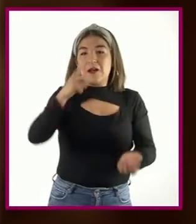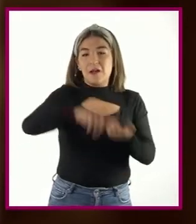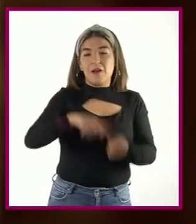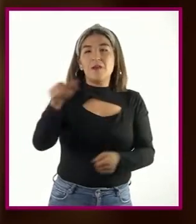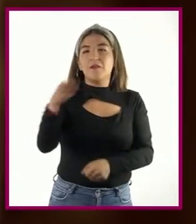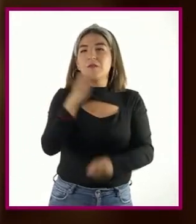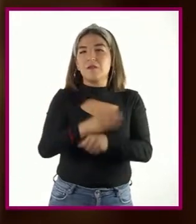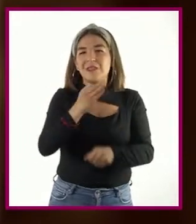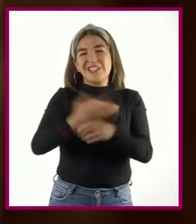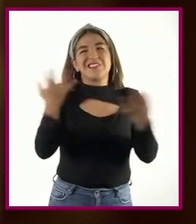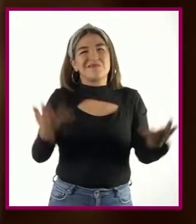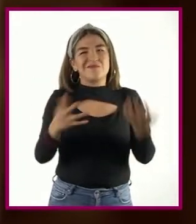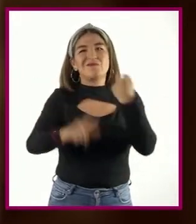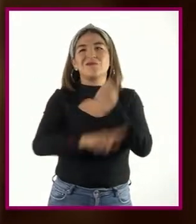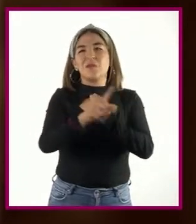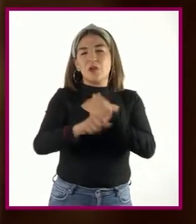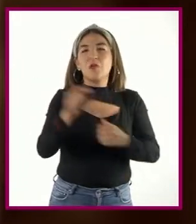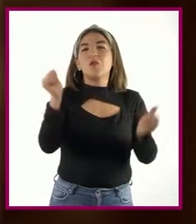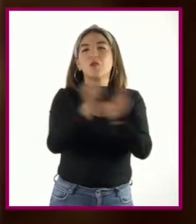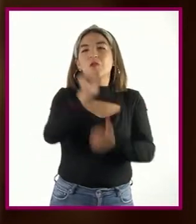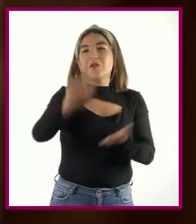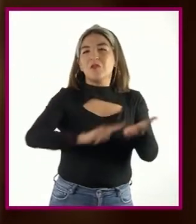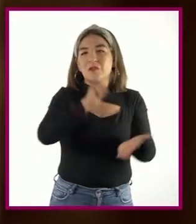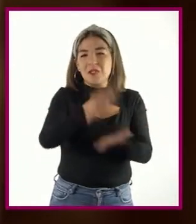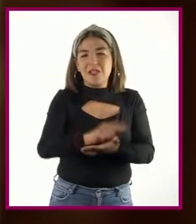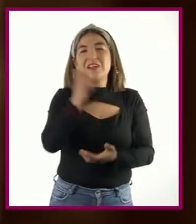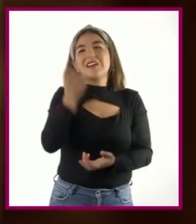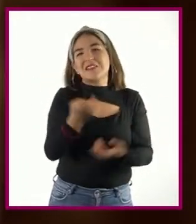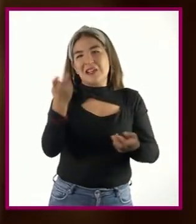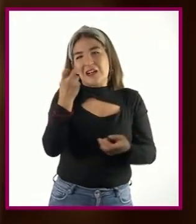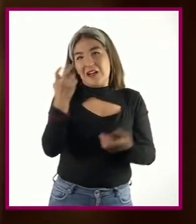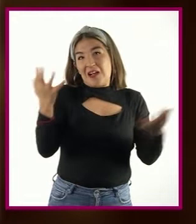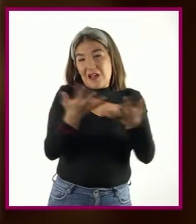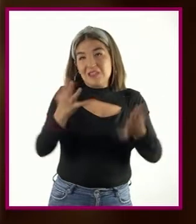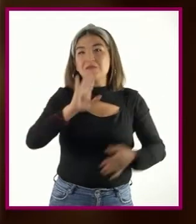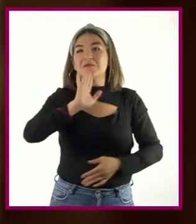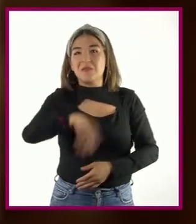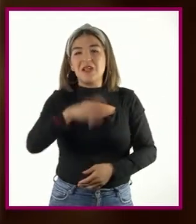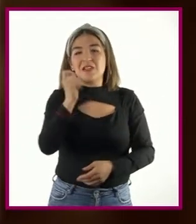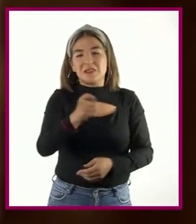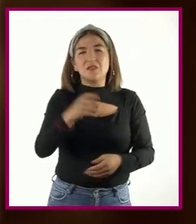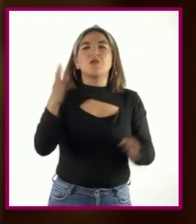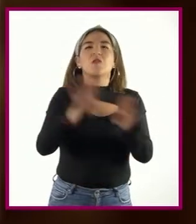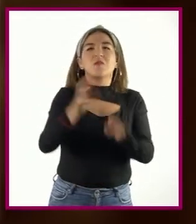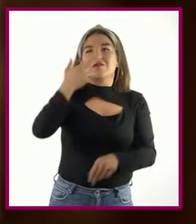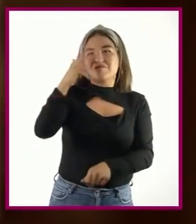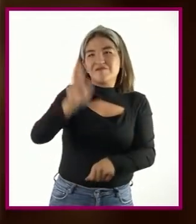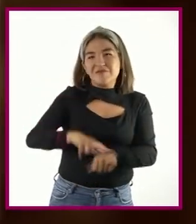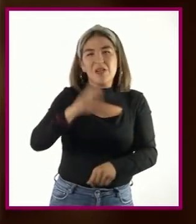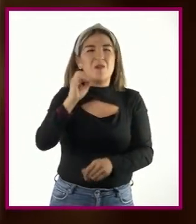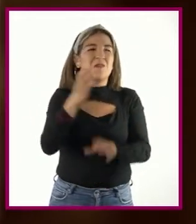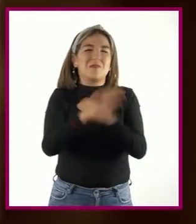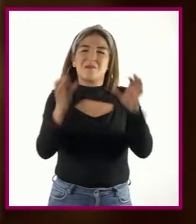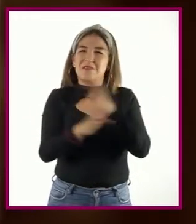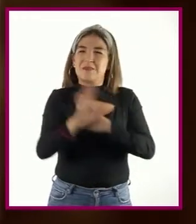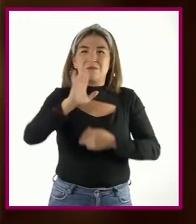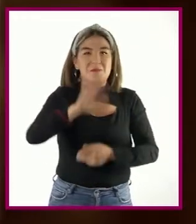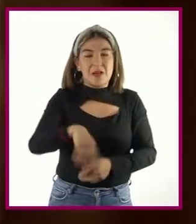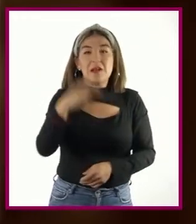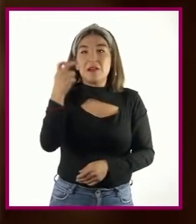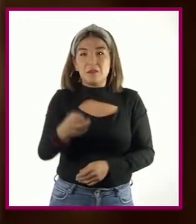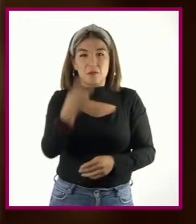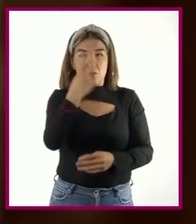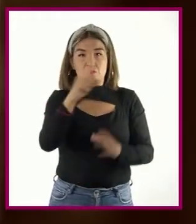en conflicto con la ley penal o que han cometido un hecho que la ley señala como delito. No solamente están en esos